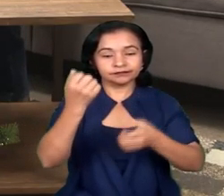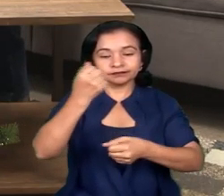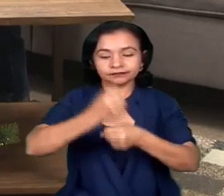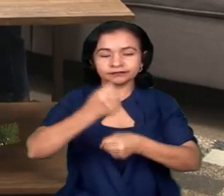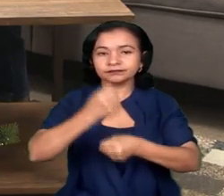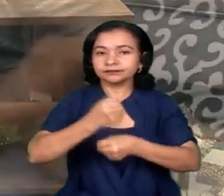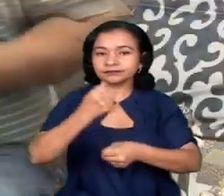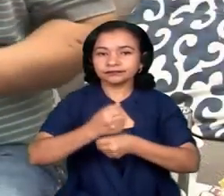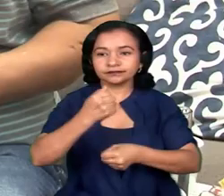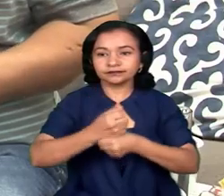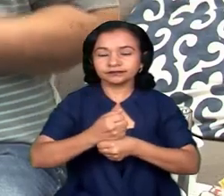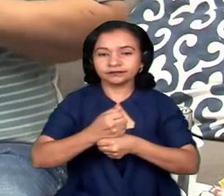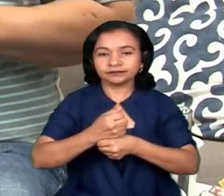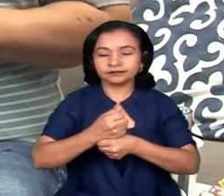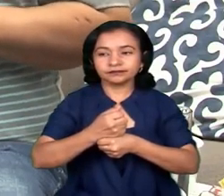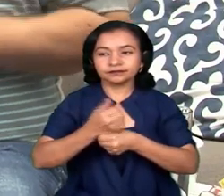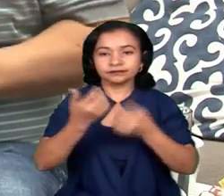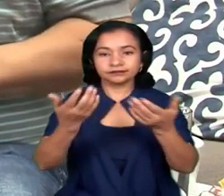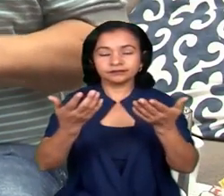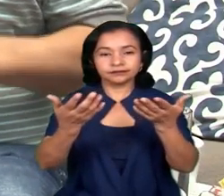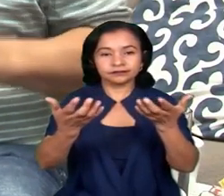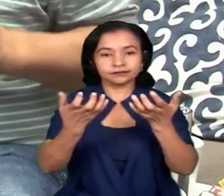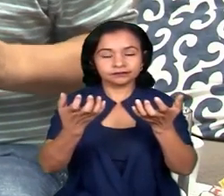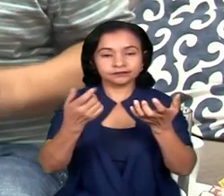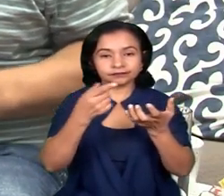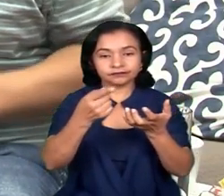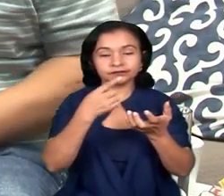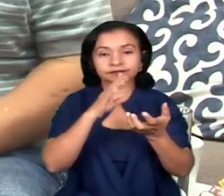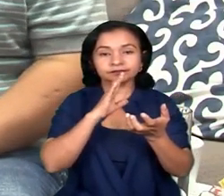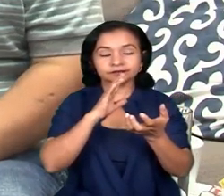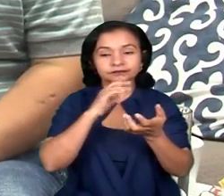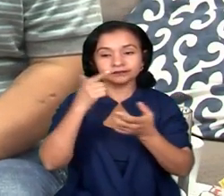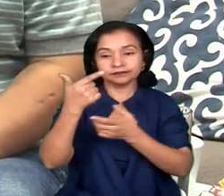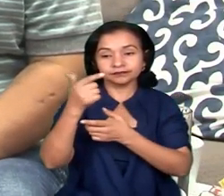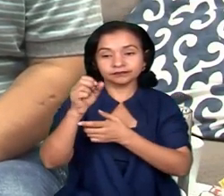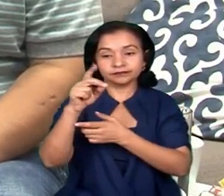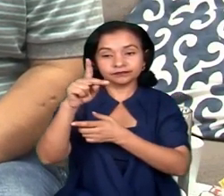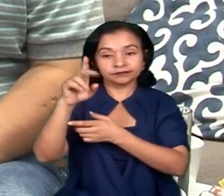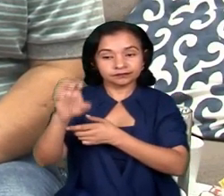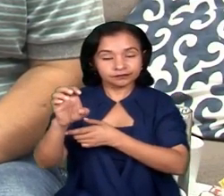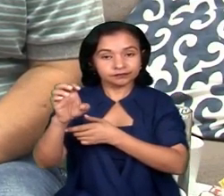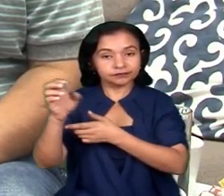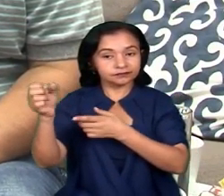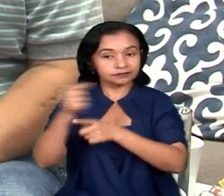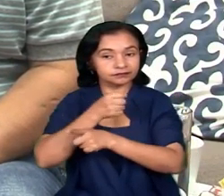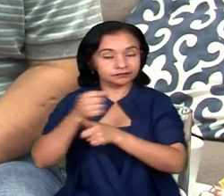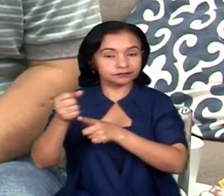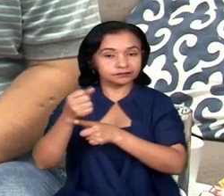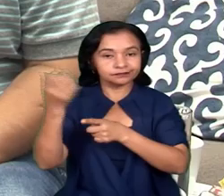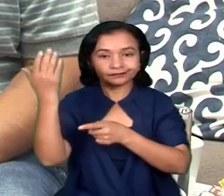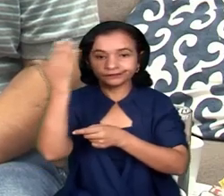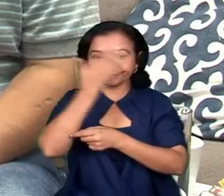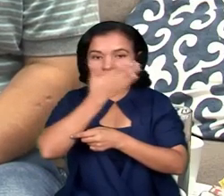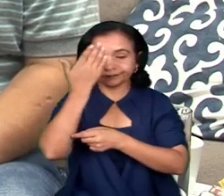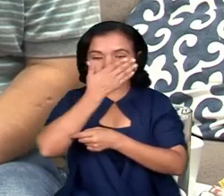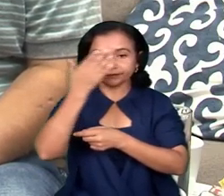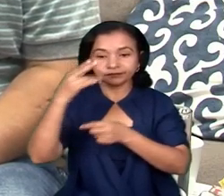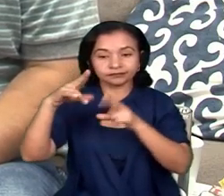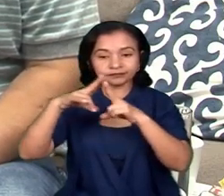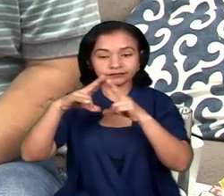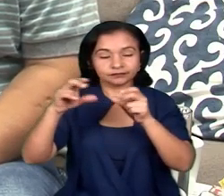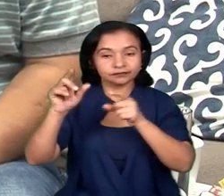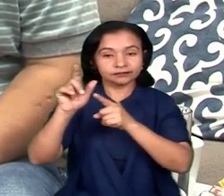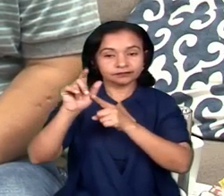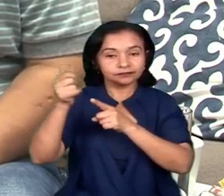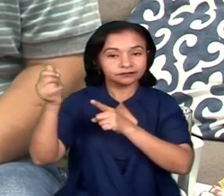trabajar. Y yo creo que esa intentona que vos estás hablando, creo que fue algo que negro que pasó en todos estos